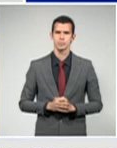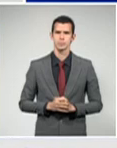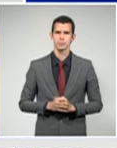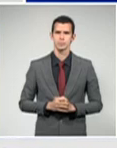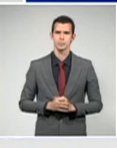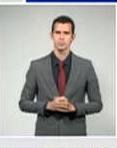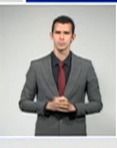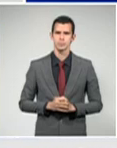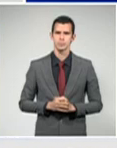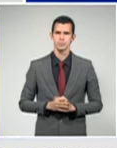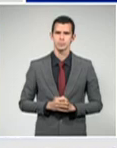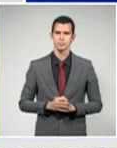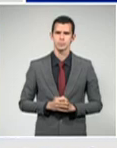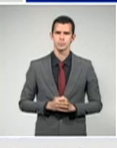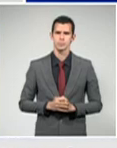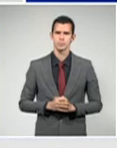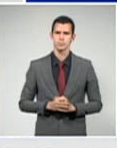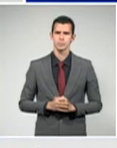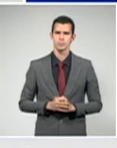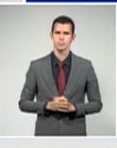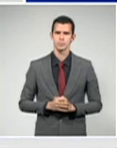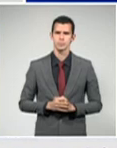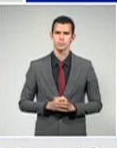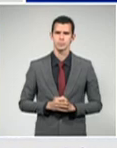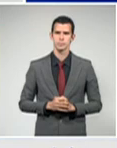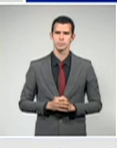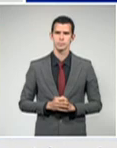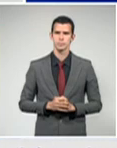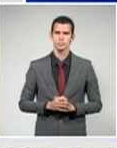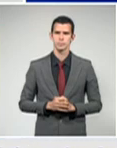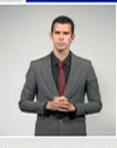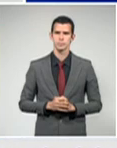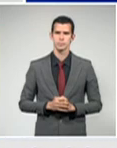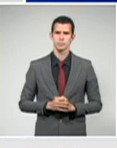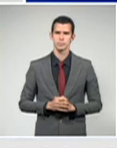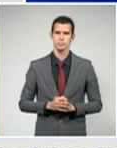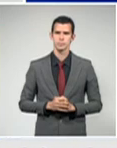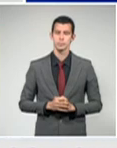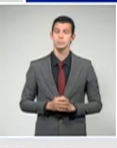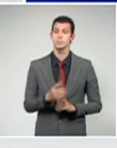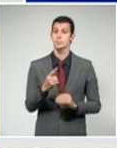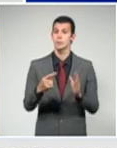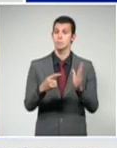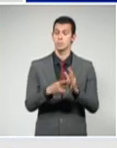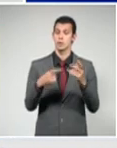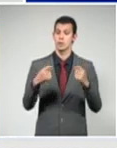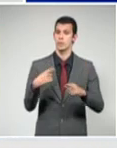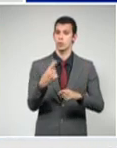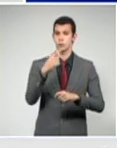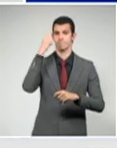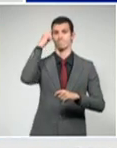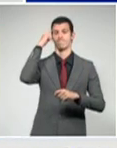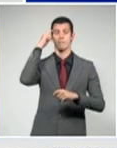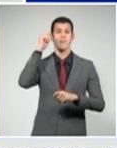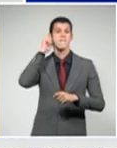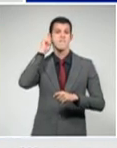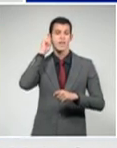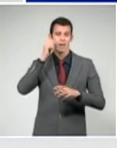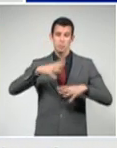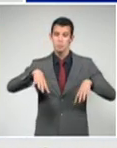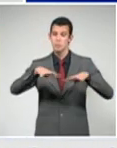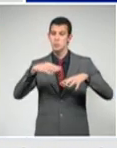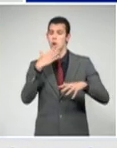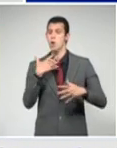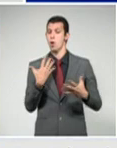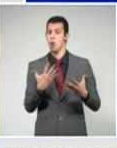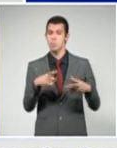este mes todavía vamos a tener el efecto de la elevada transmisión que se ha mantenido en nuestro